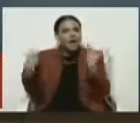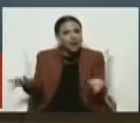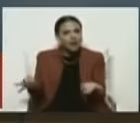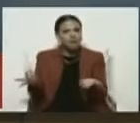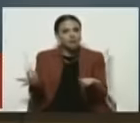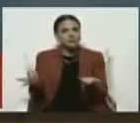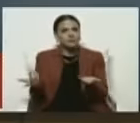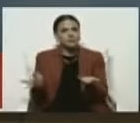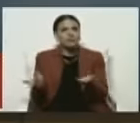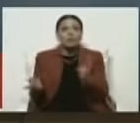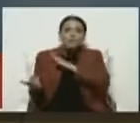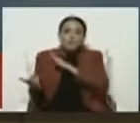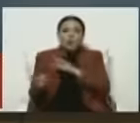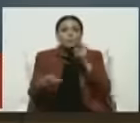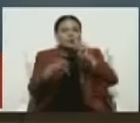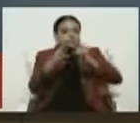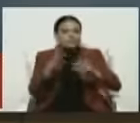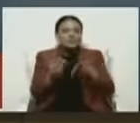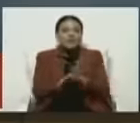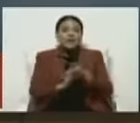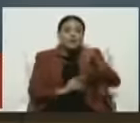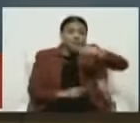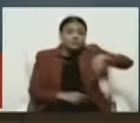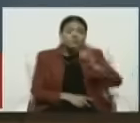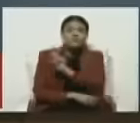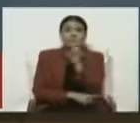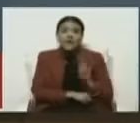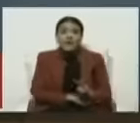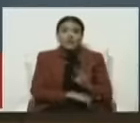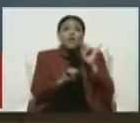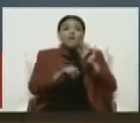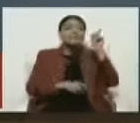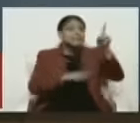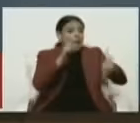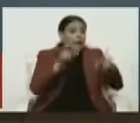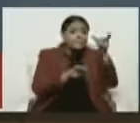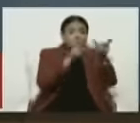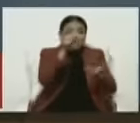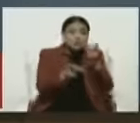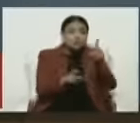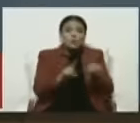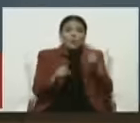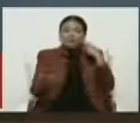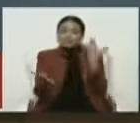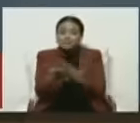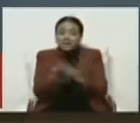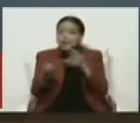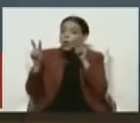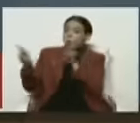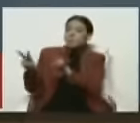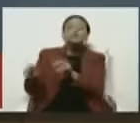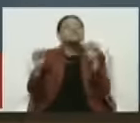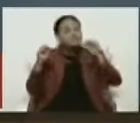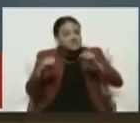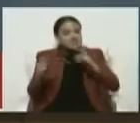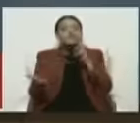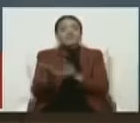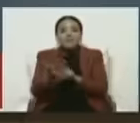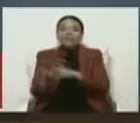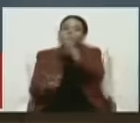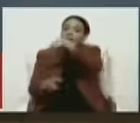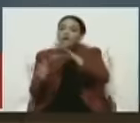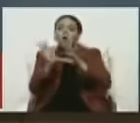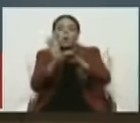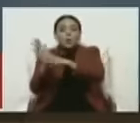venezolano. Y los obreros que trabajan allí dijeron que sí, que efectivamente se los incautaron y se los